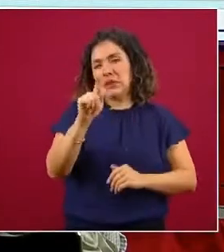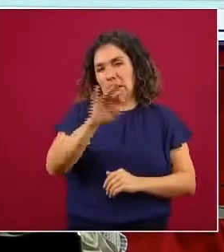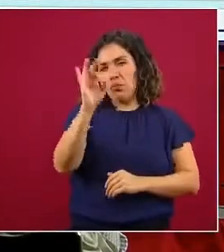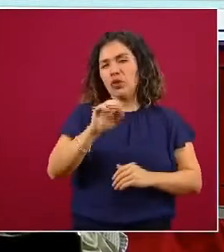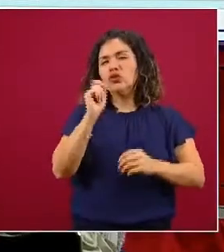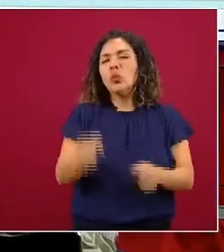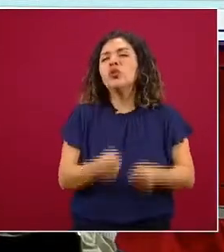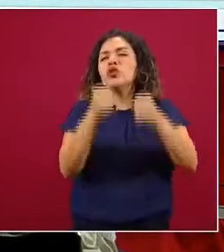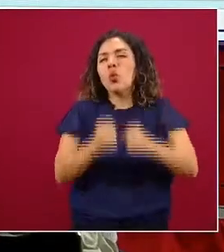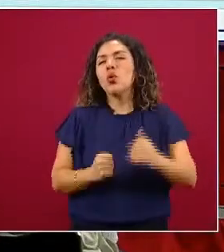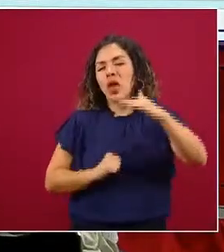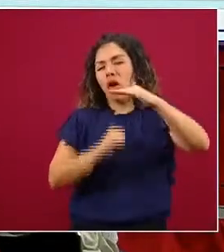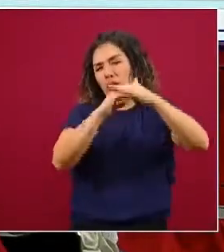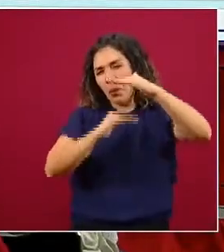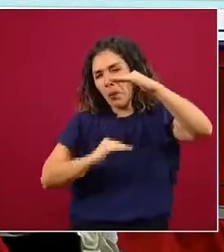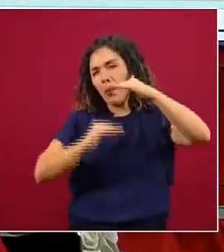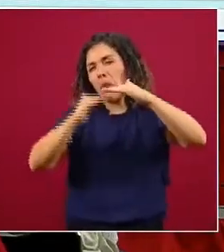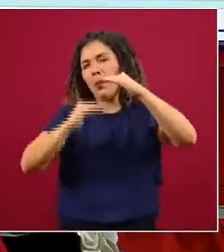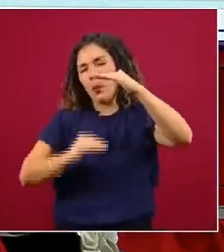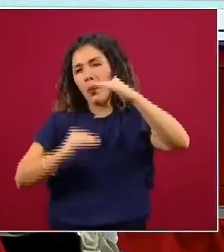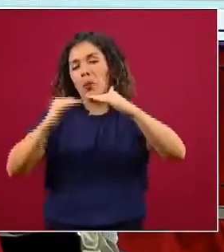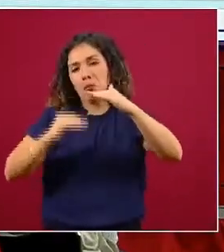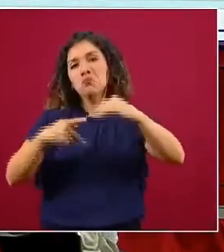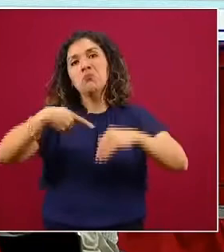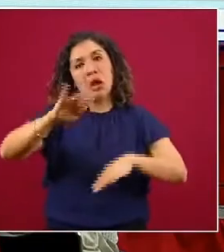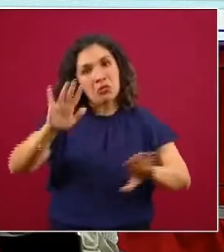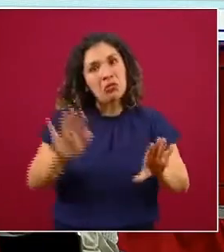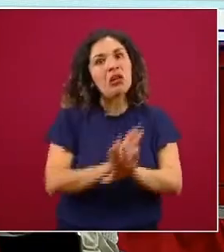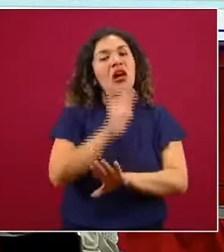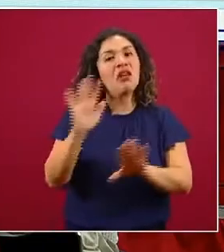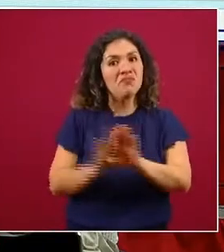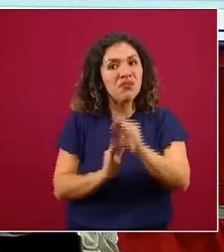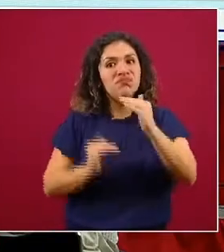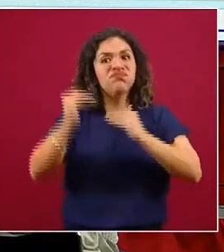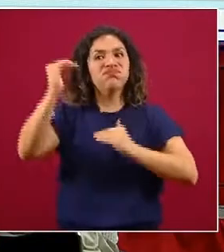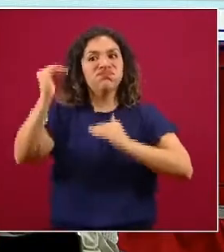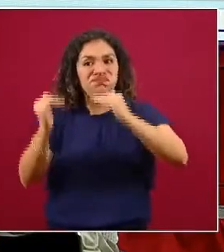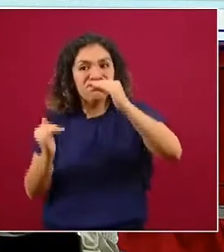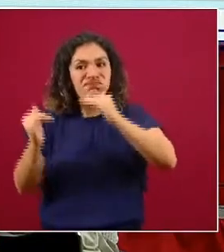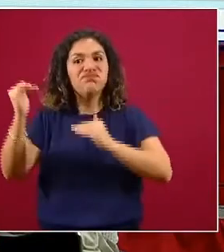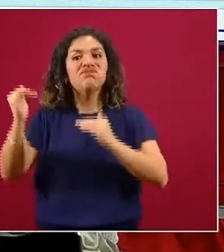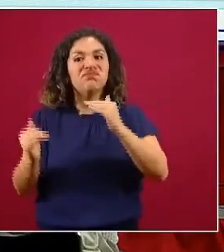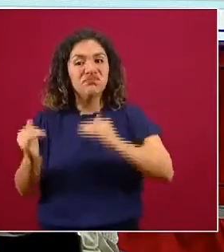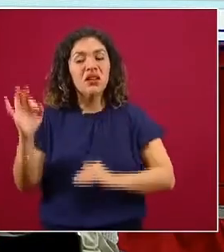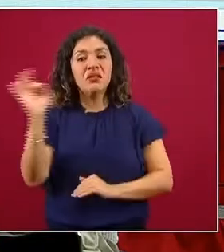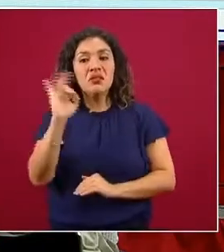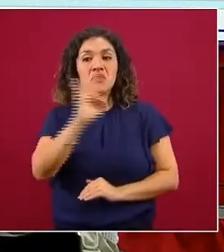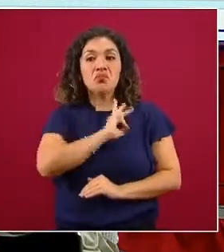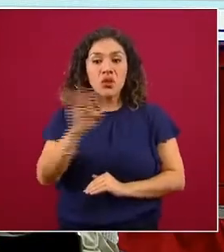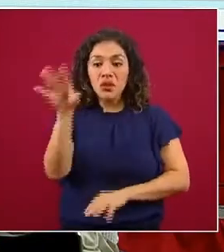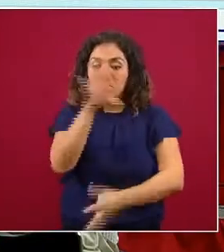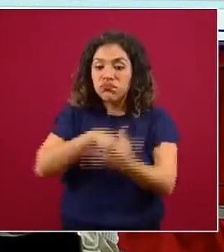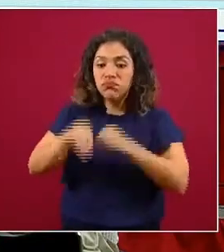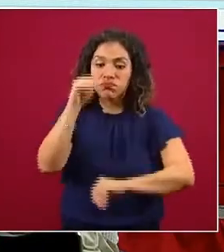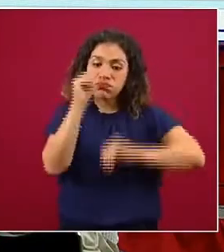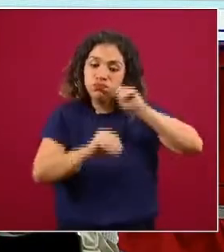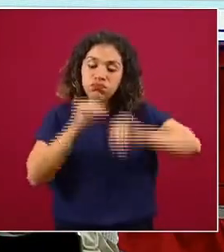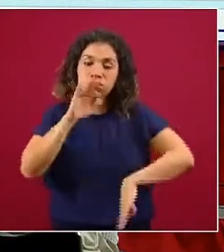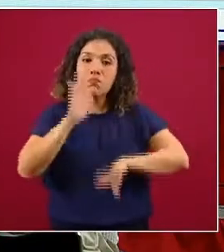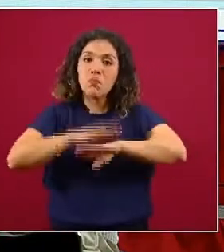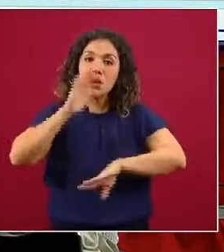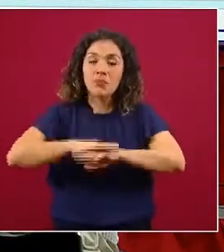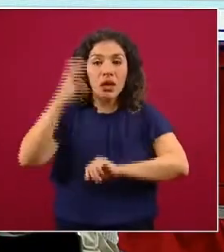momento contemplado. Han estado cambiando de lugares en medida que han estado pudiendo reconvertir sus camas,